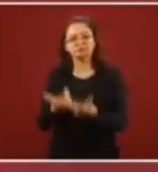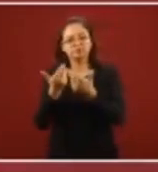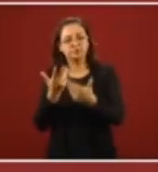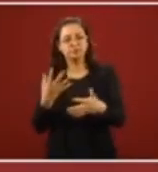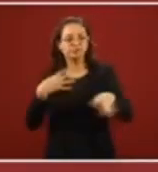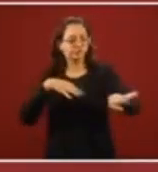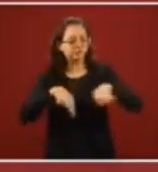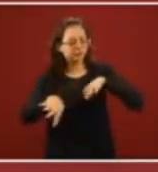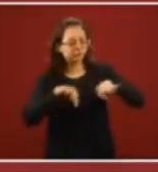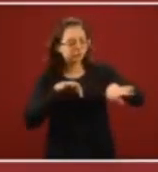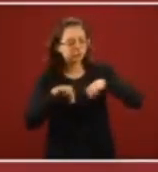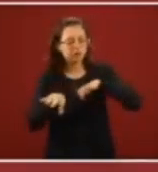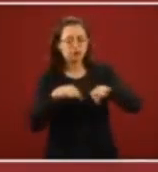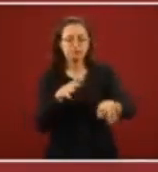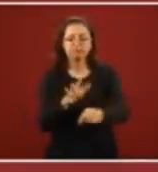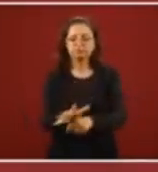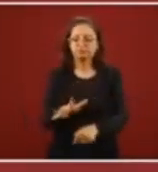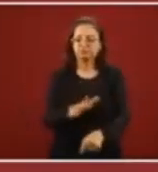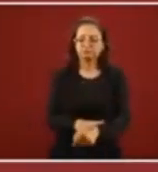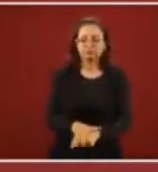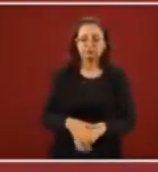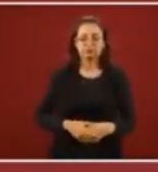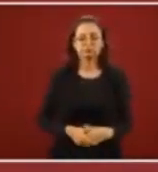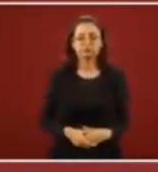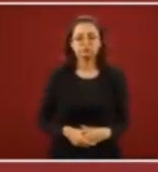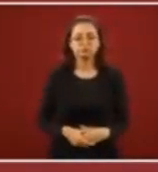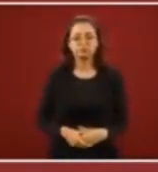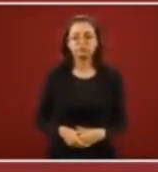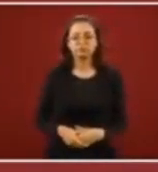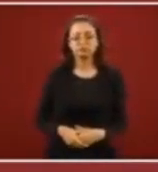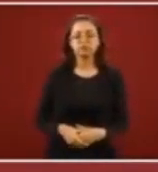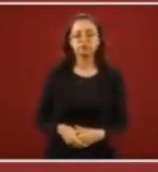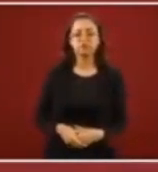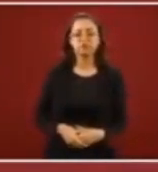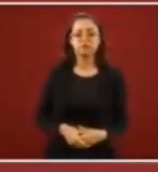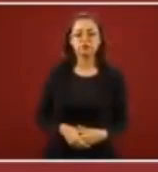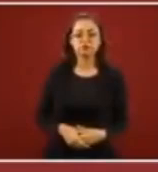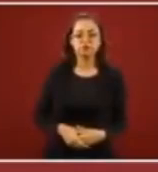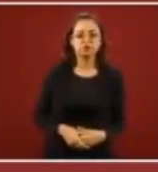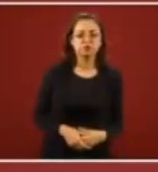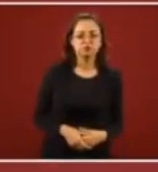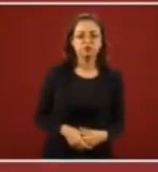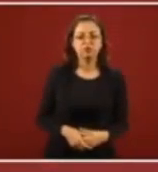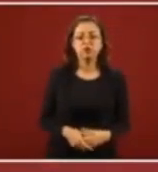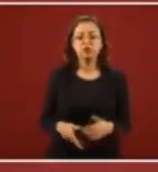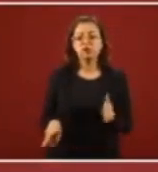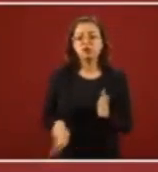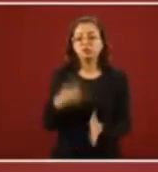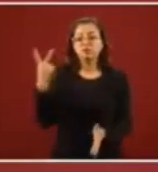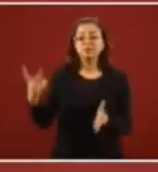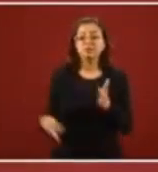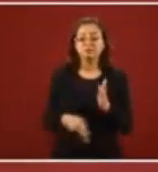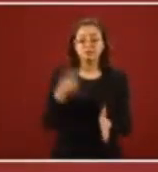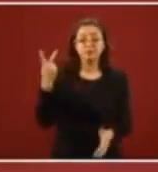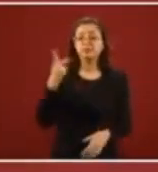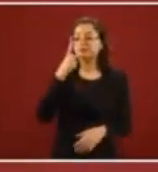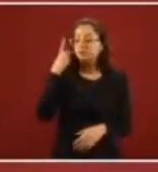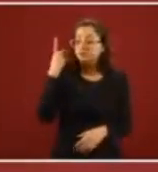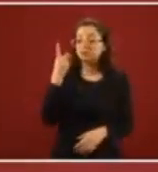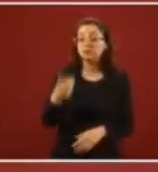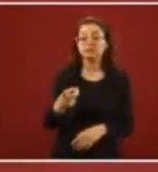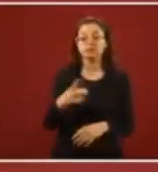Lo hemos dicho en otras ocasiones, lo repito ahora,